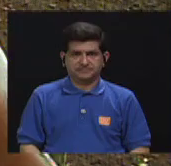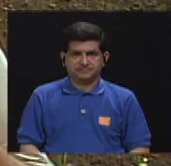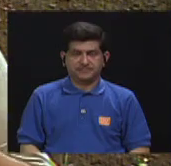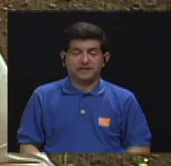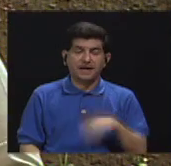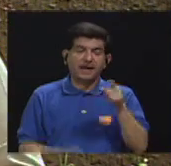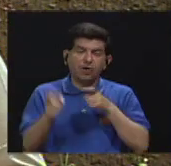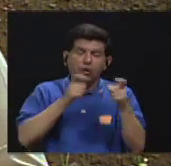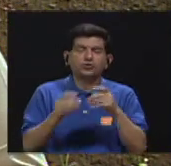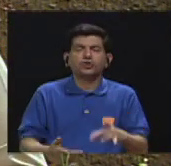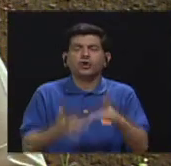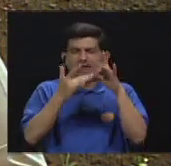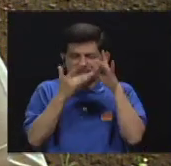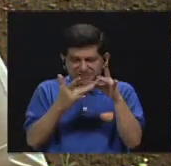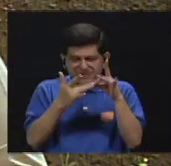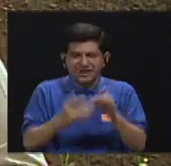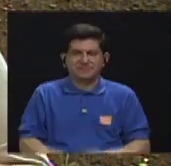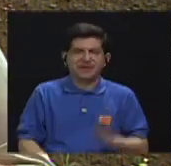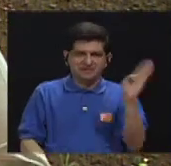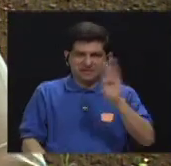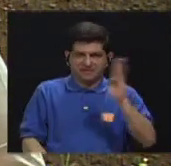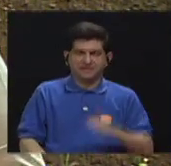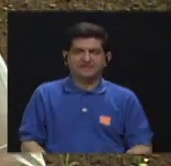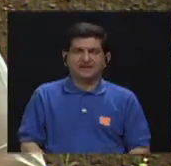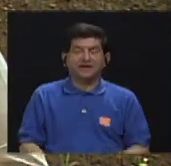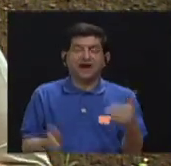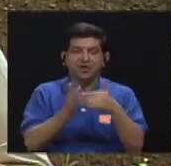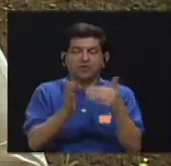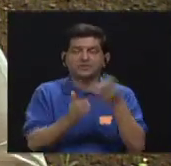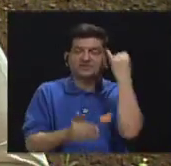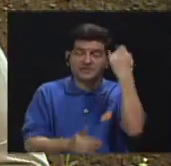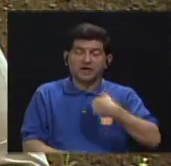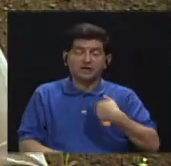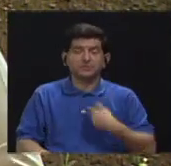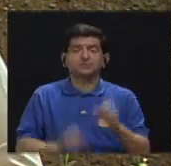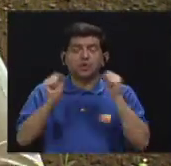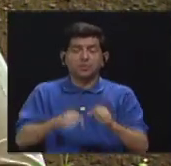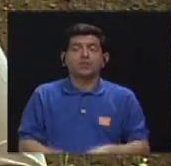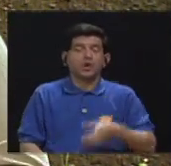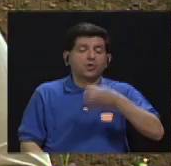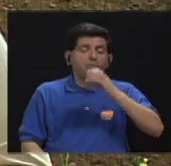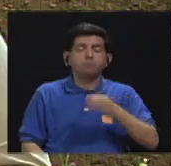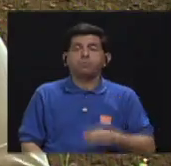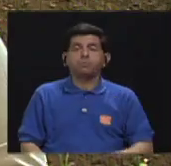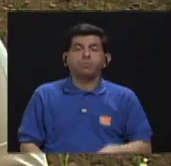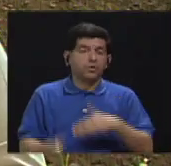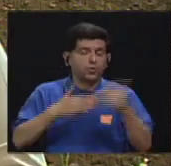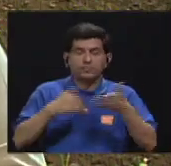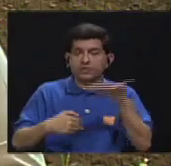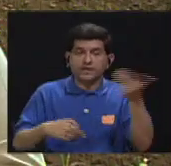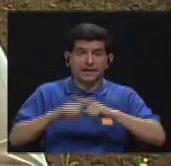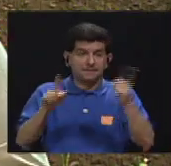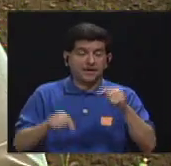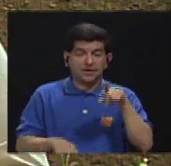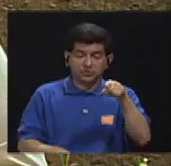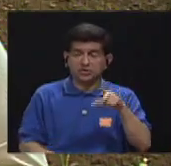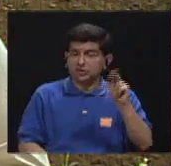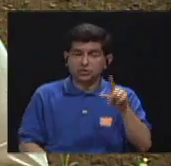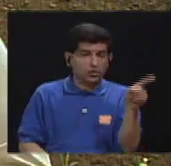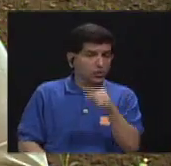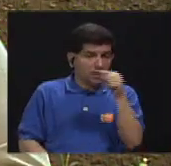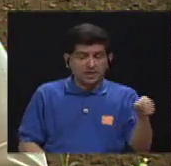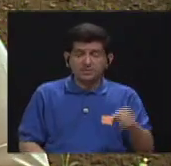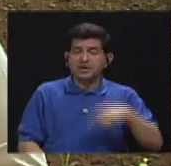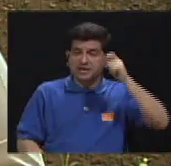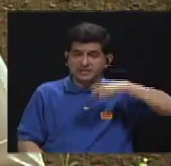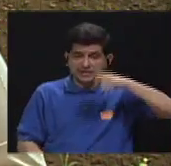al control más que todo también de las bacterias. Volvemos al punto, yo me puedo enjuagar con lo que sea, pero si yo no uso algo que me remueva, que me cepille y